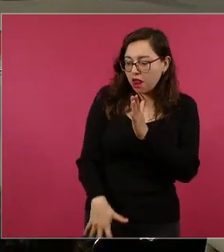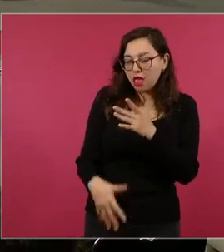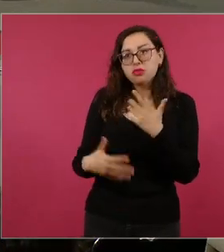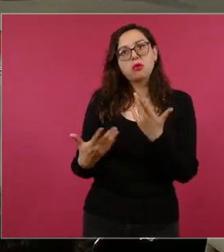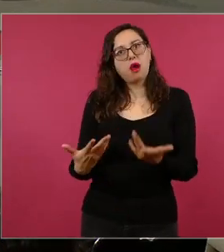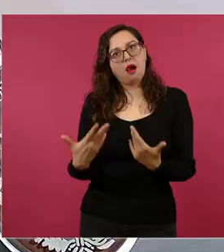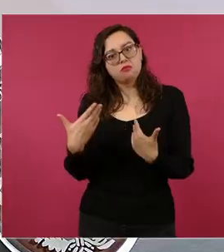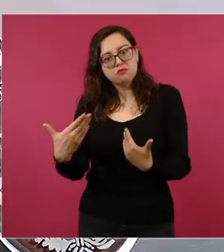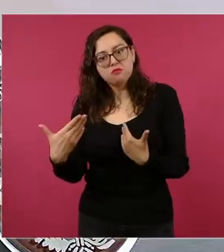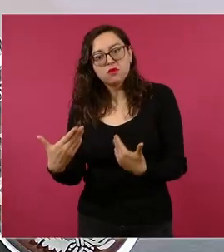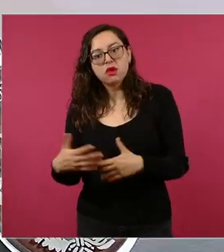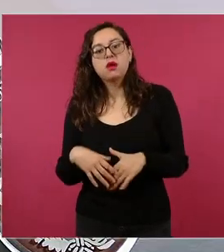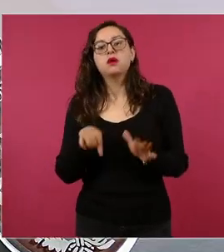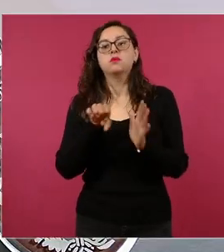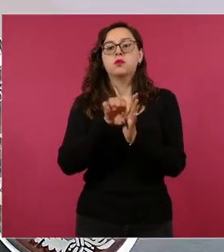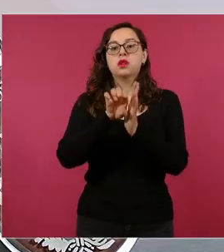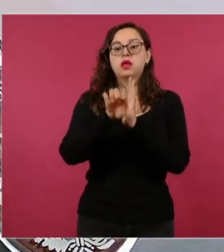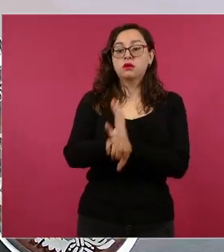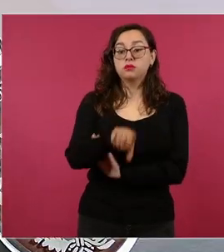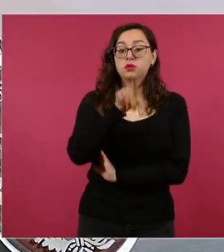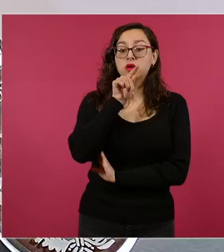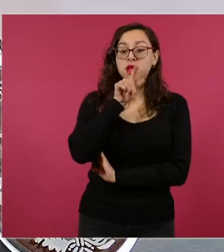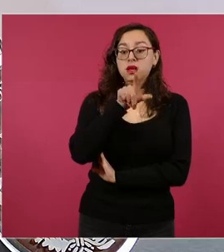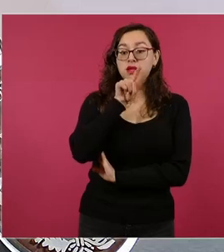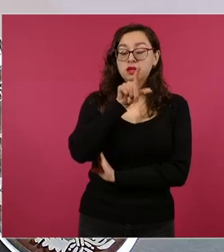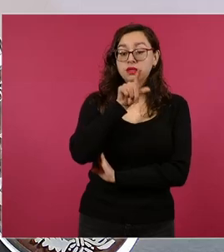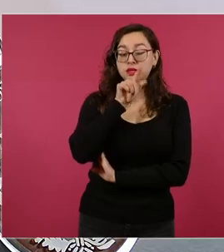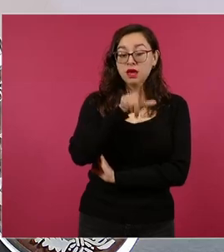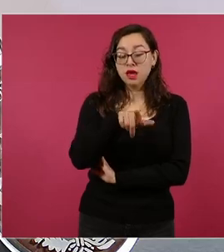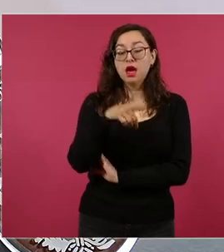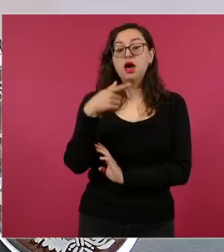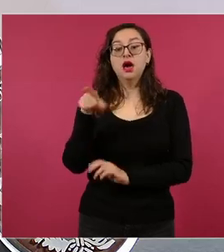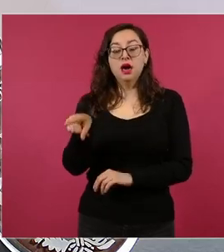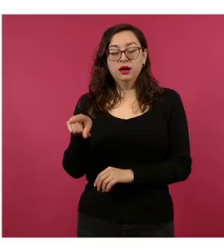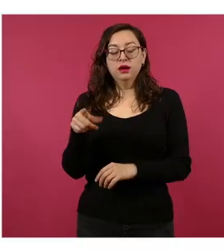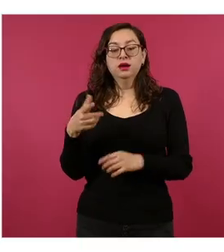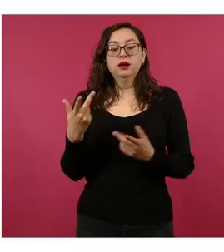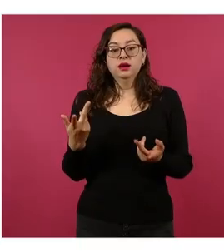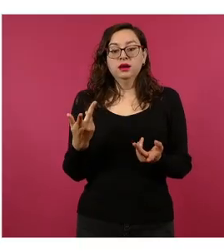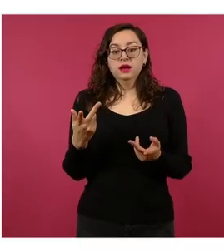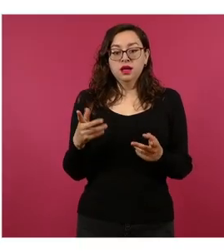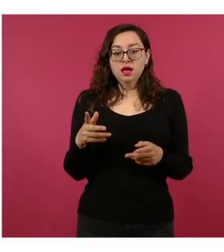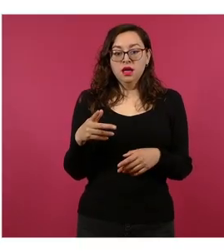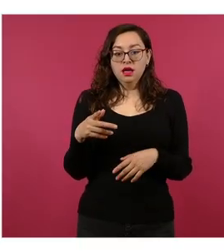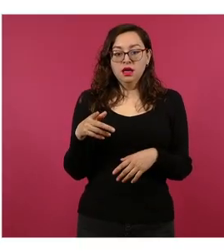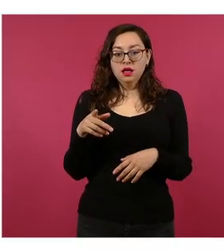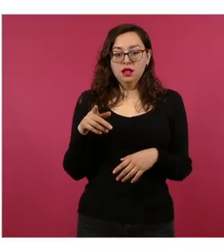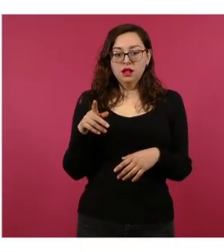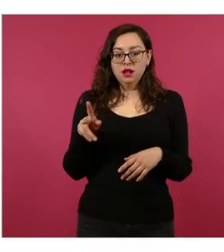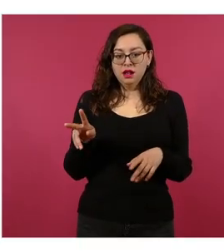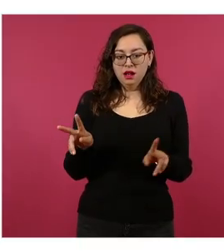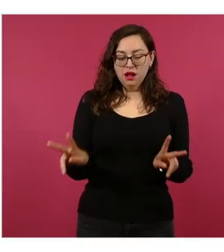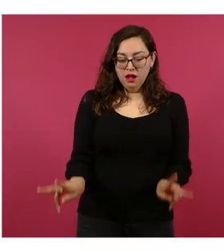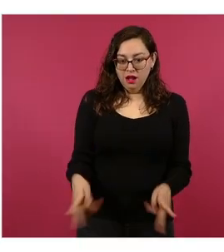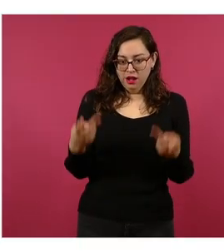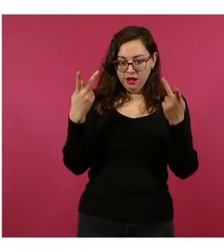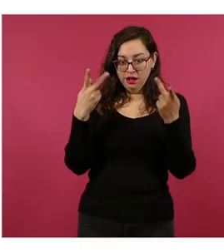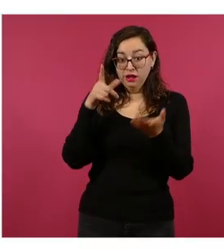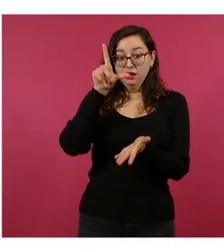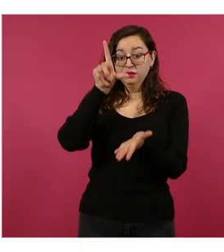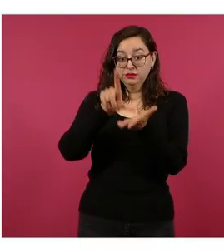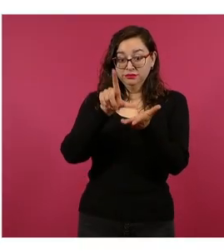Jalisco, Gas de Ameca proporcionó a la venta el litro en 10 pesos con 23